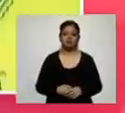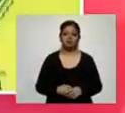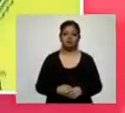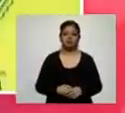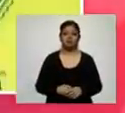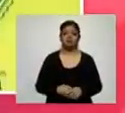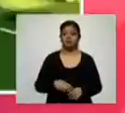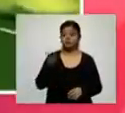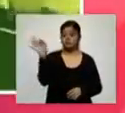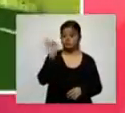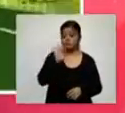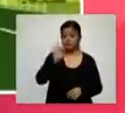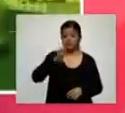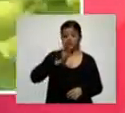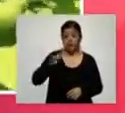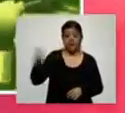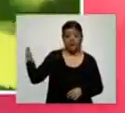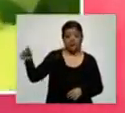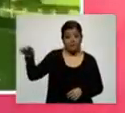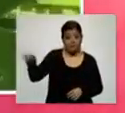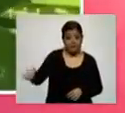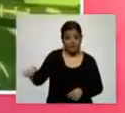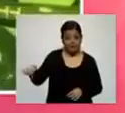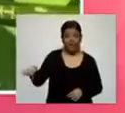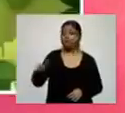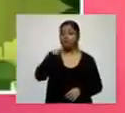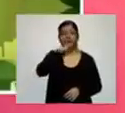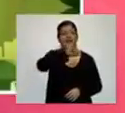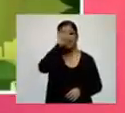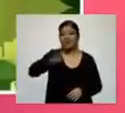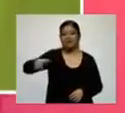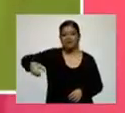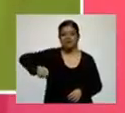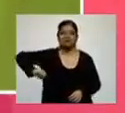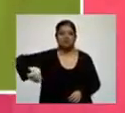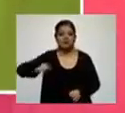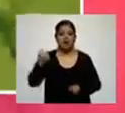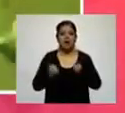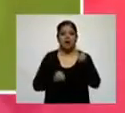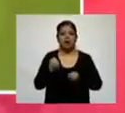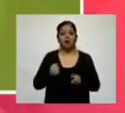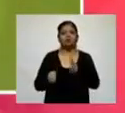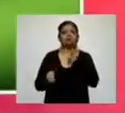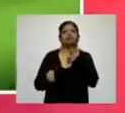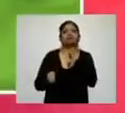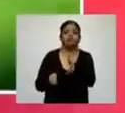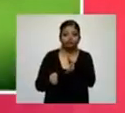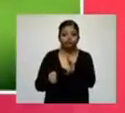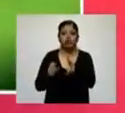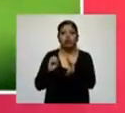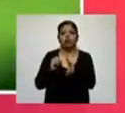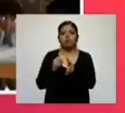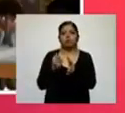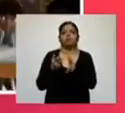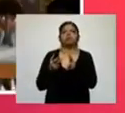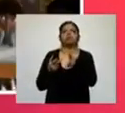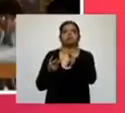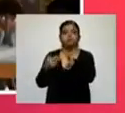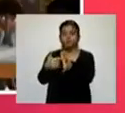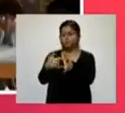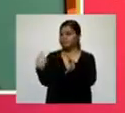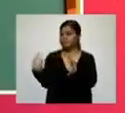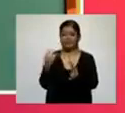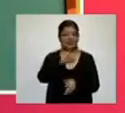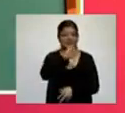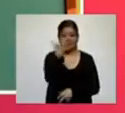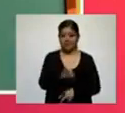Y tanto si el seguro está puesto como si no, nunca abráis la puerta cuando el coche esté en marcha. En